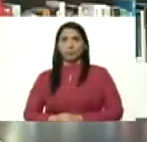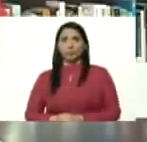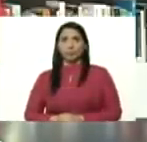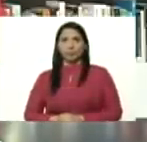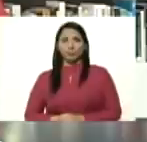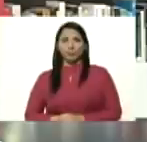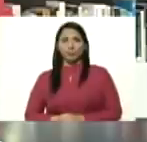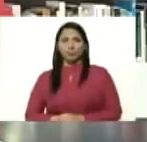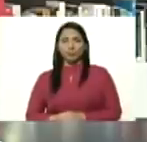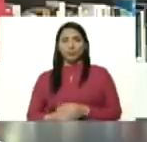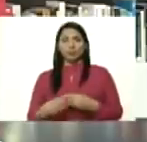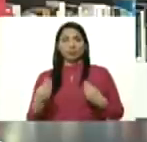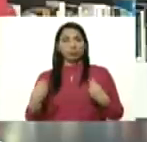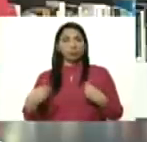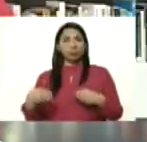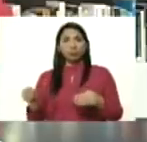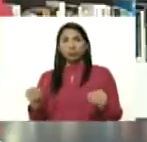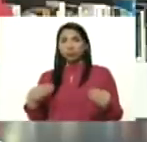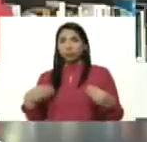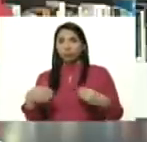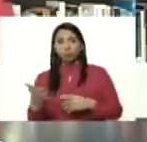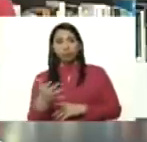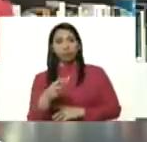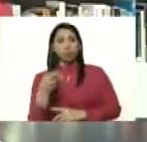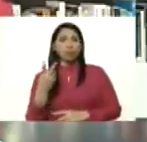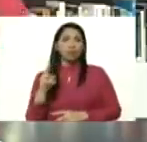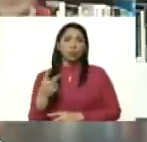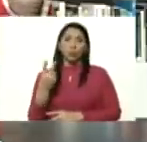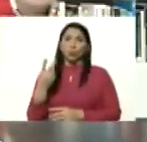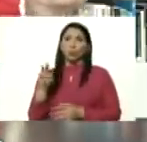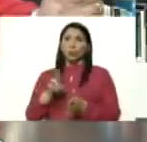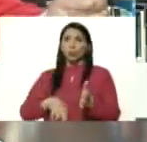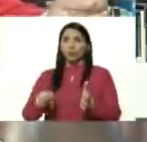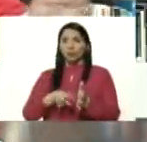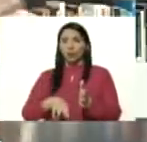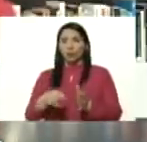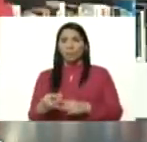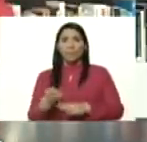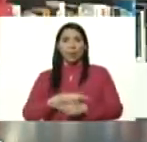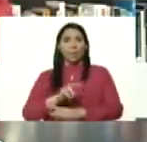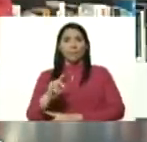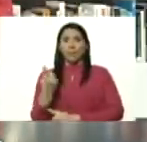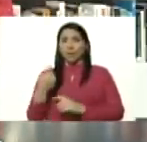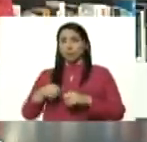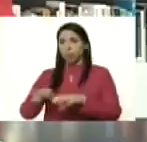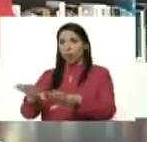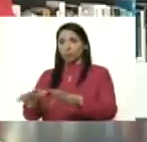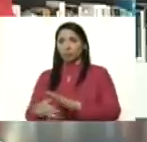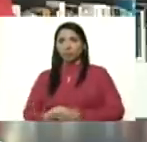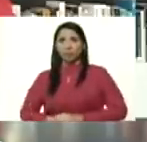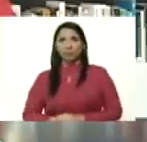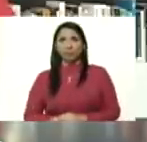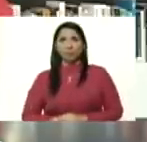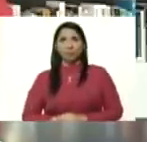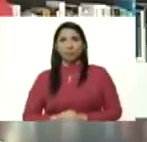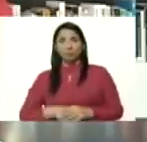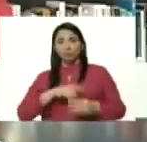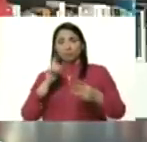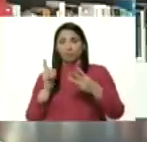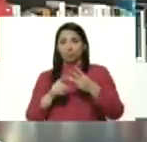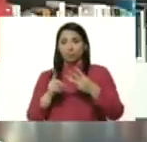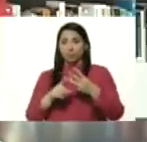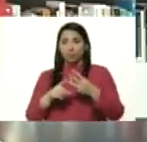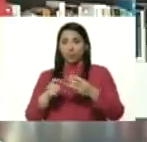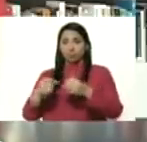se relajan medianamente, un segundo rebrote peor que el primer brote. Y si se